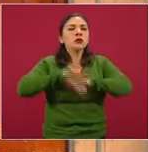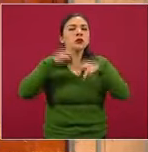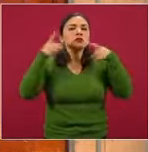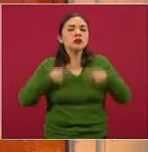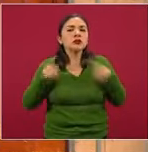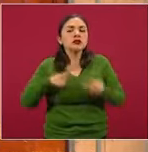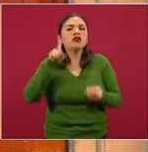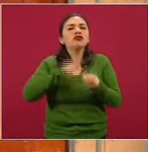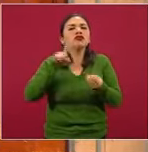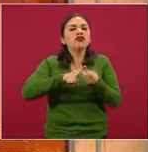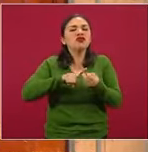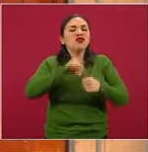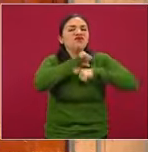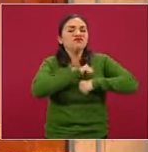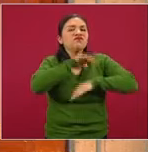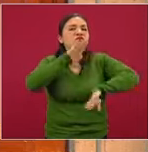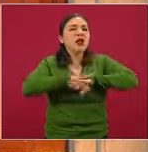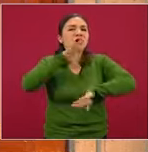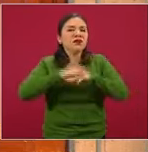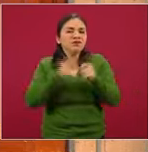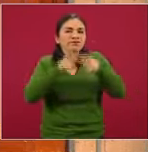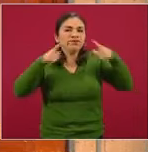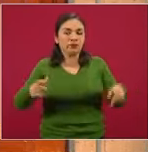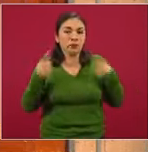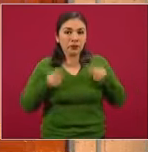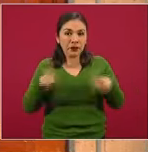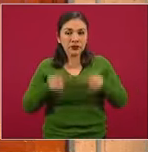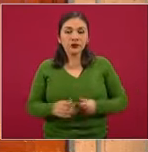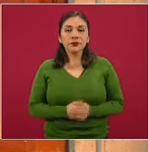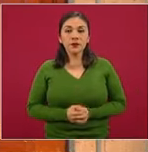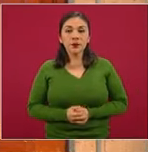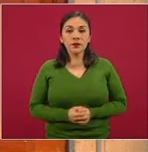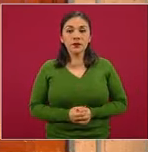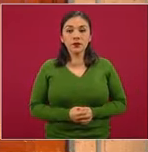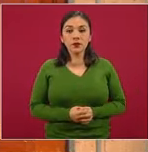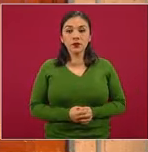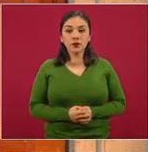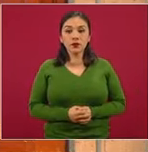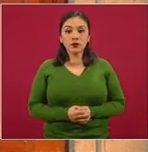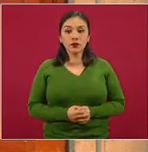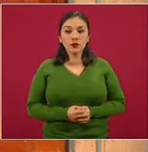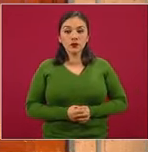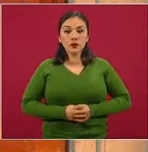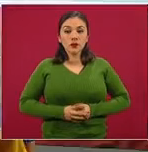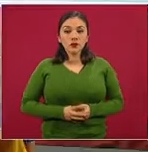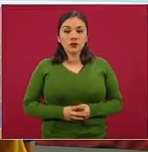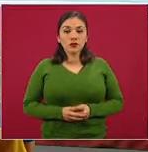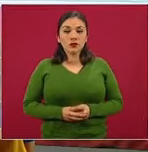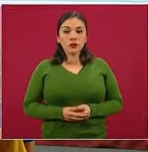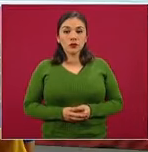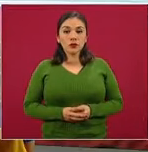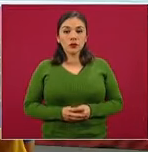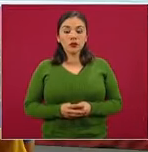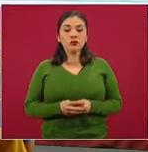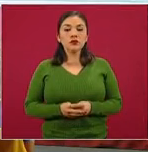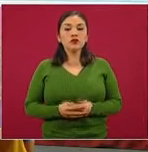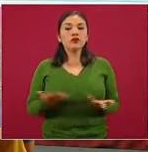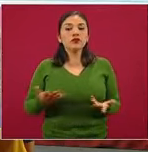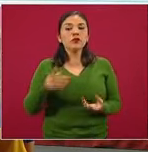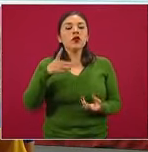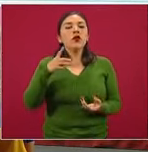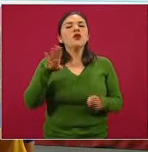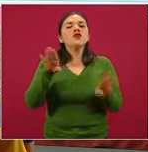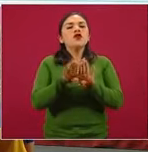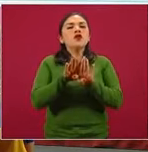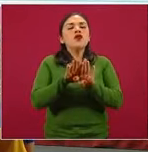encuentran más concentrados estos grupos. Veamos la siguiente. Vamos a ver la distribución por edad y